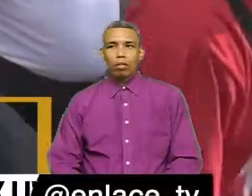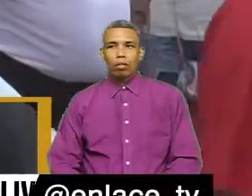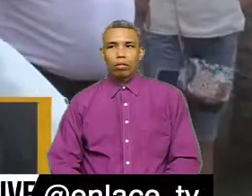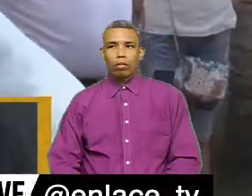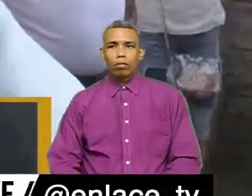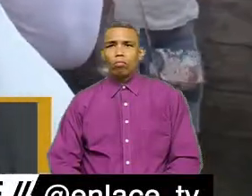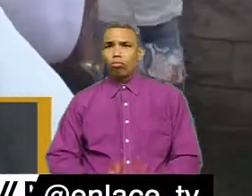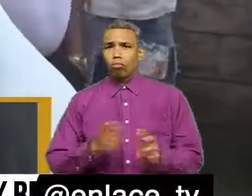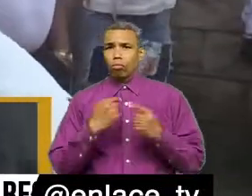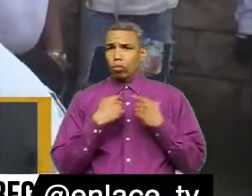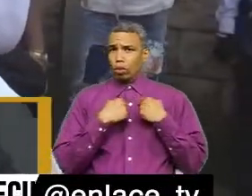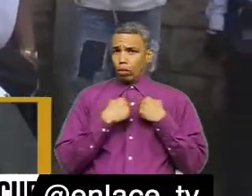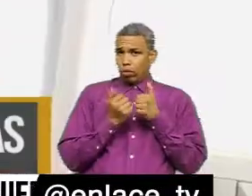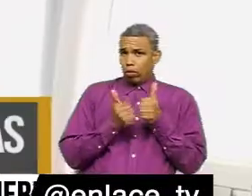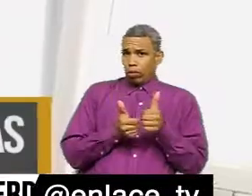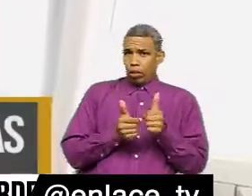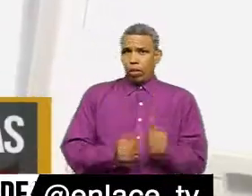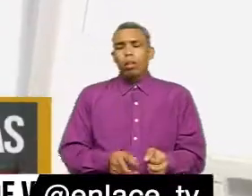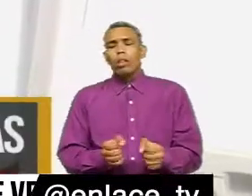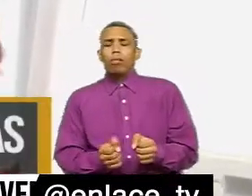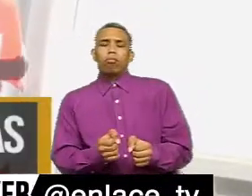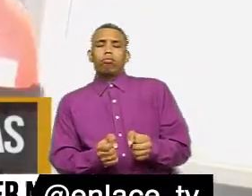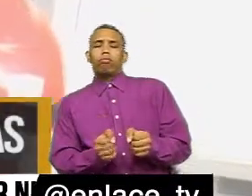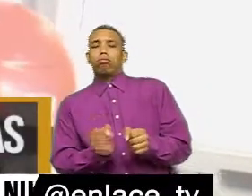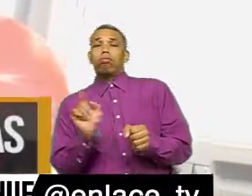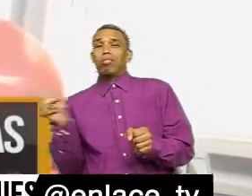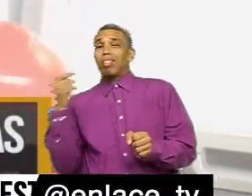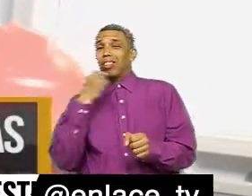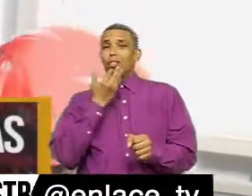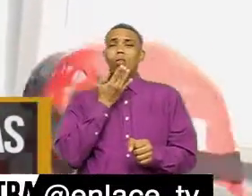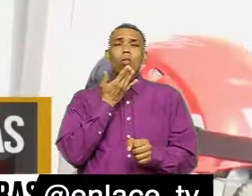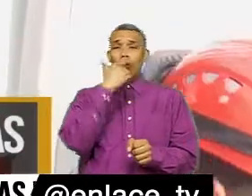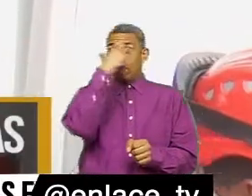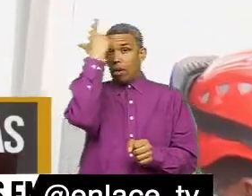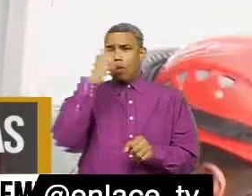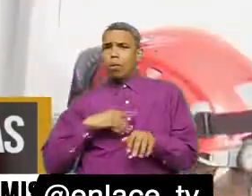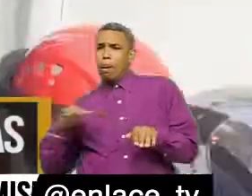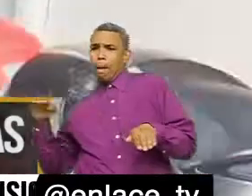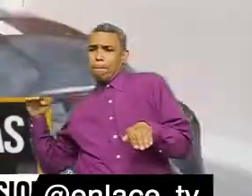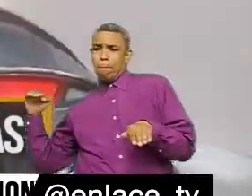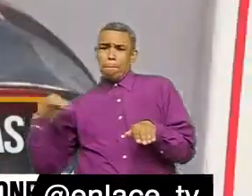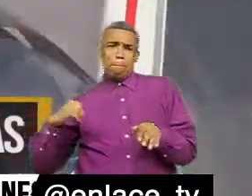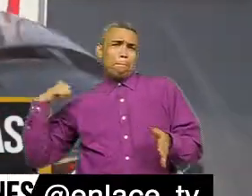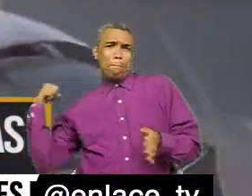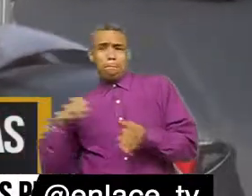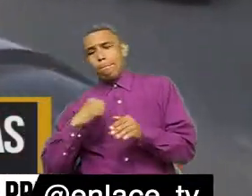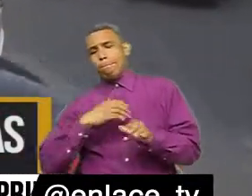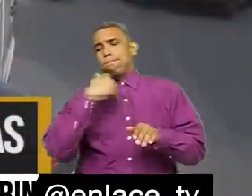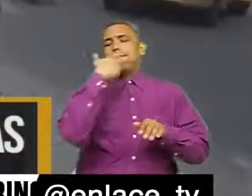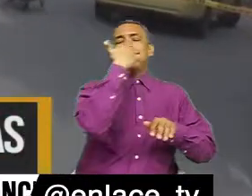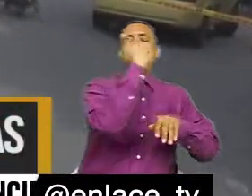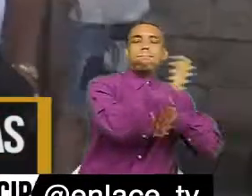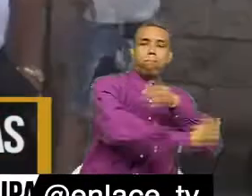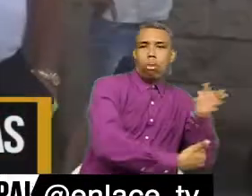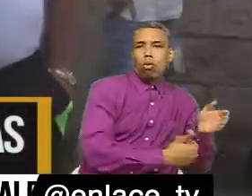vengo normal así y me pegó así al lado y volteó el carro. ¿Con quién venía usted? Con mi mamá y mi abuela. ¿Cómo están ellos?